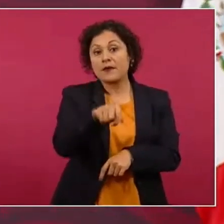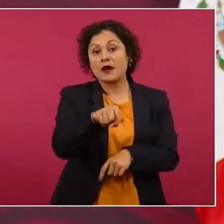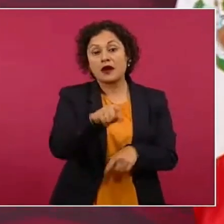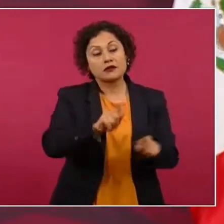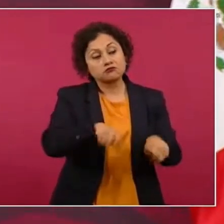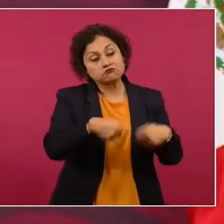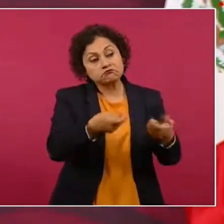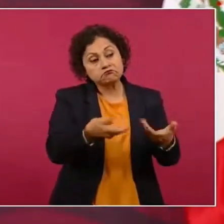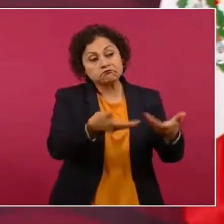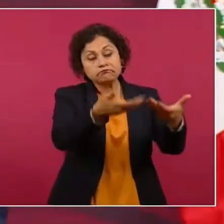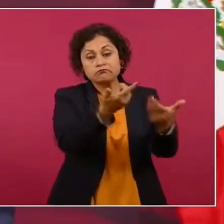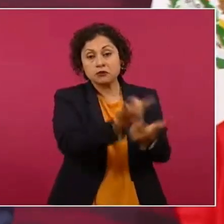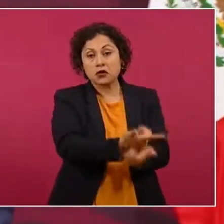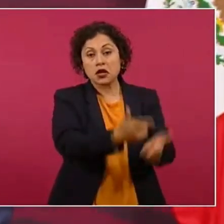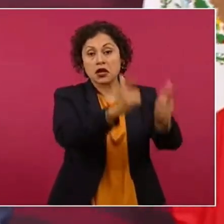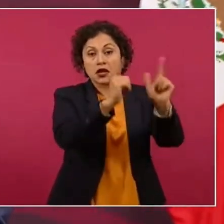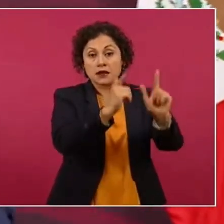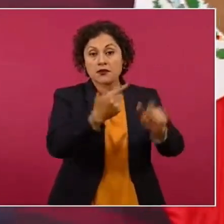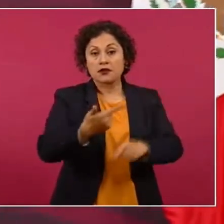la libertad